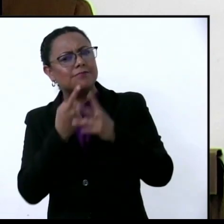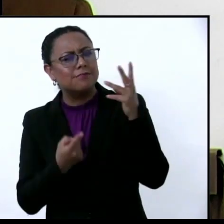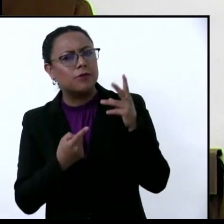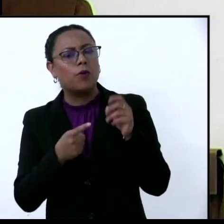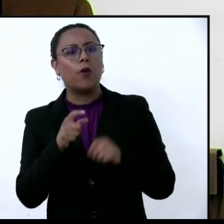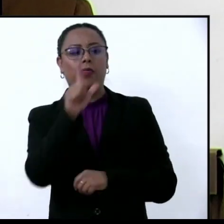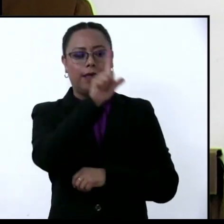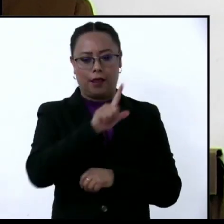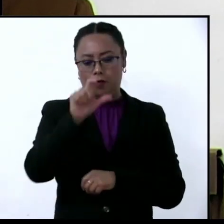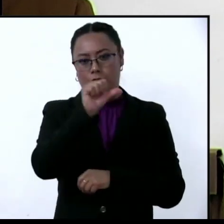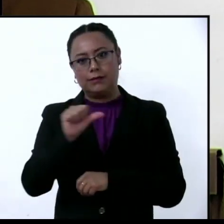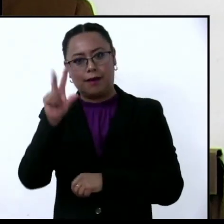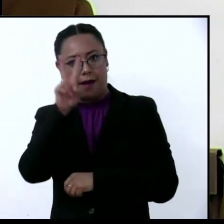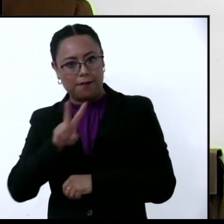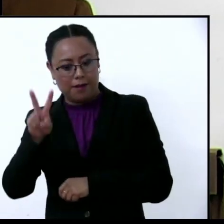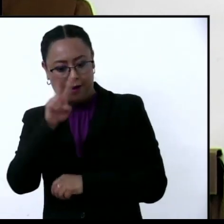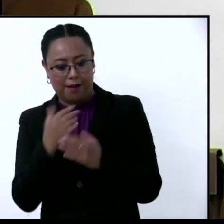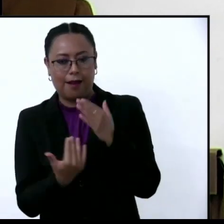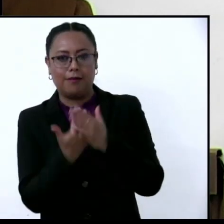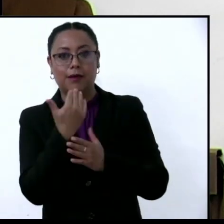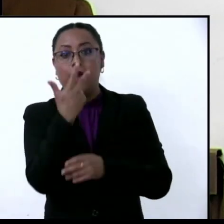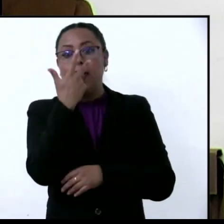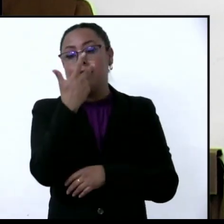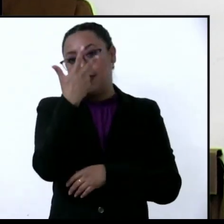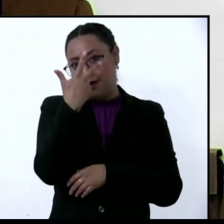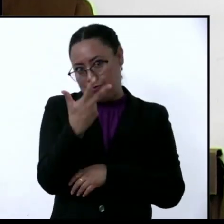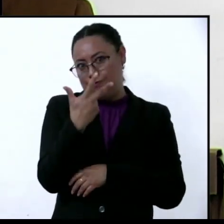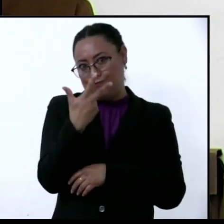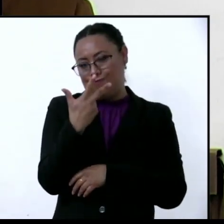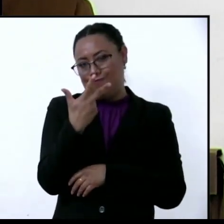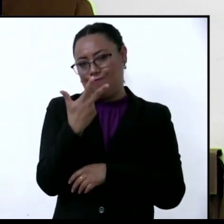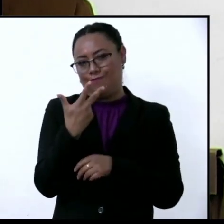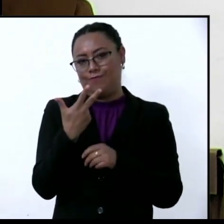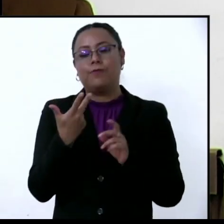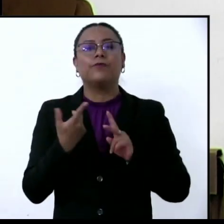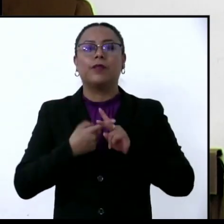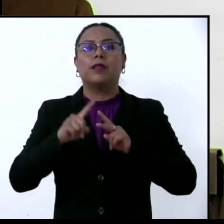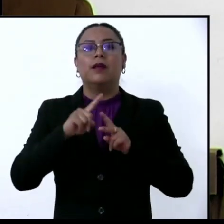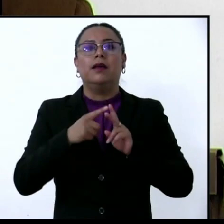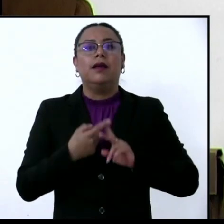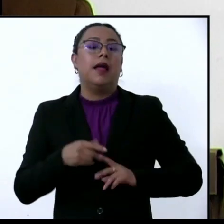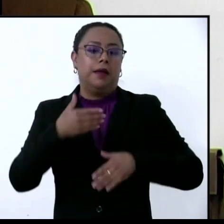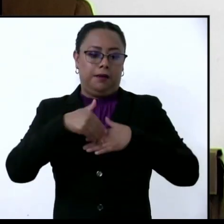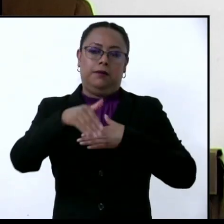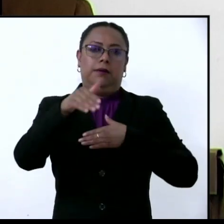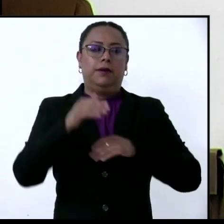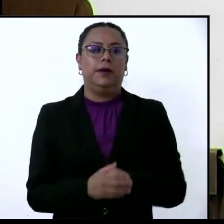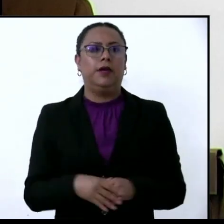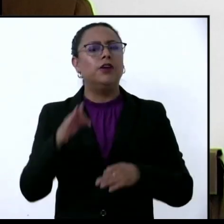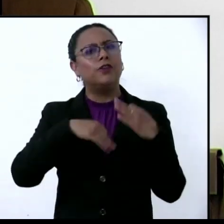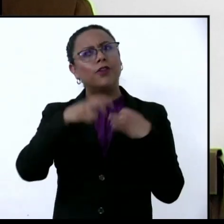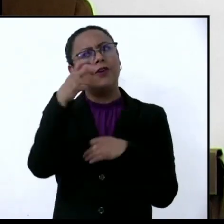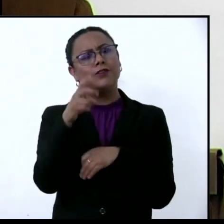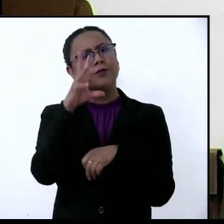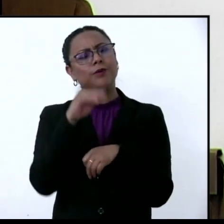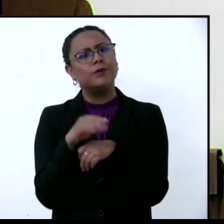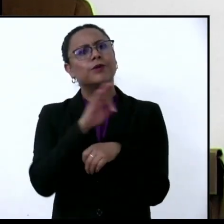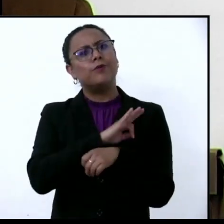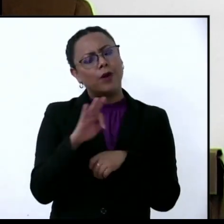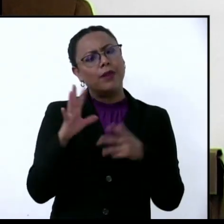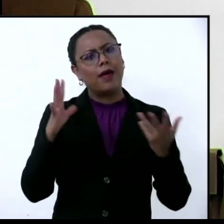a viernes a partir de las 8 de la mañana y ha permitido que se lleven a cabo actividades